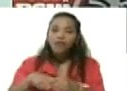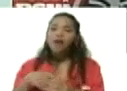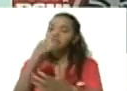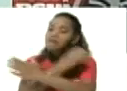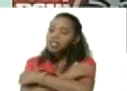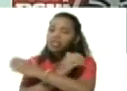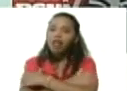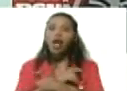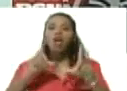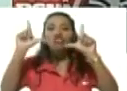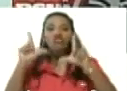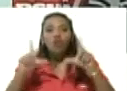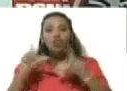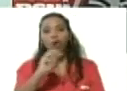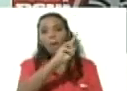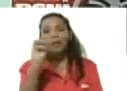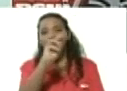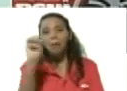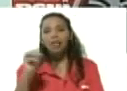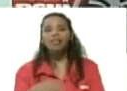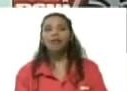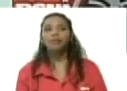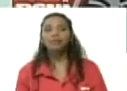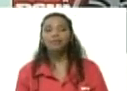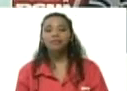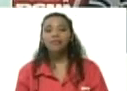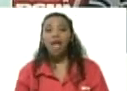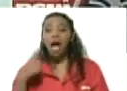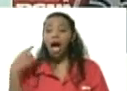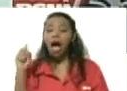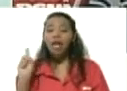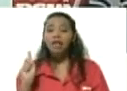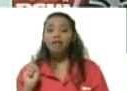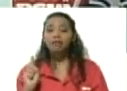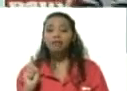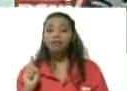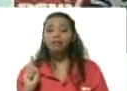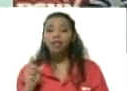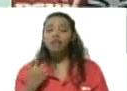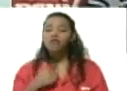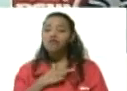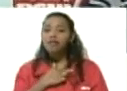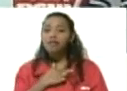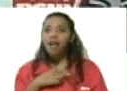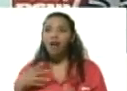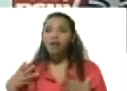Felicitaciones, Tokio 2020. Ahí está nuestra compañera